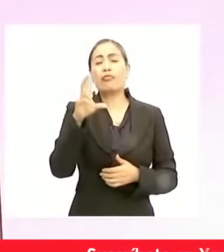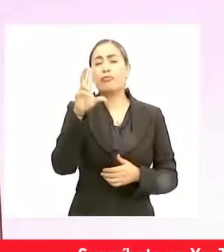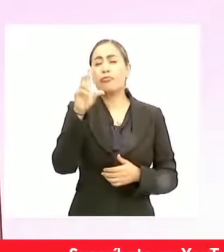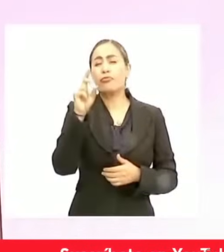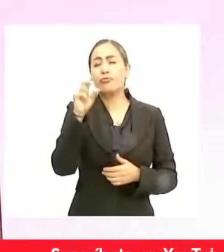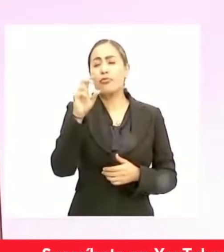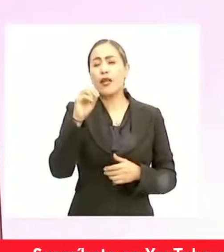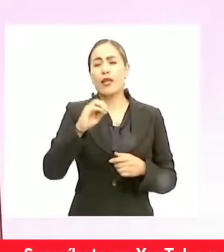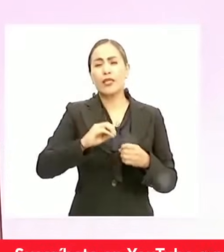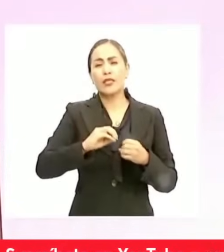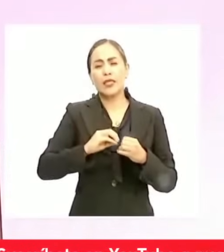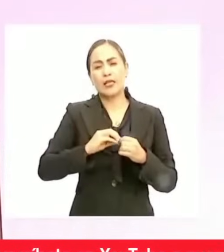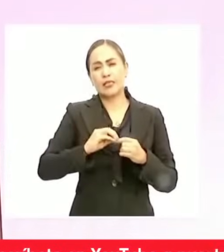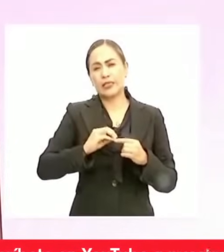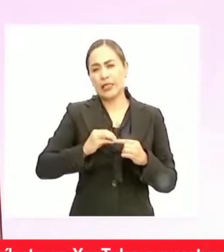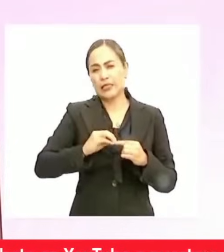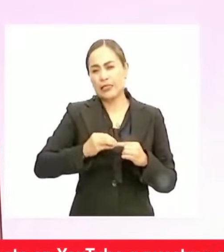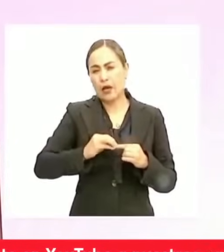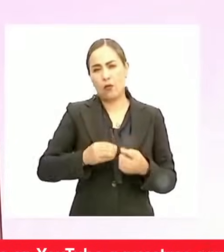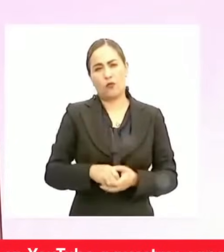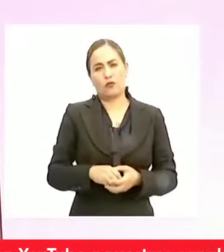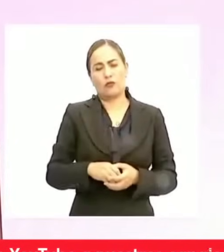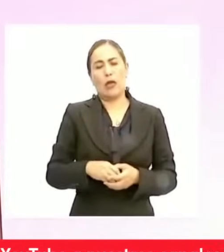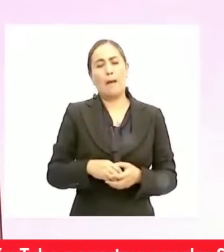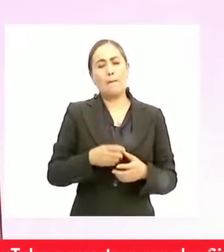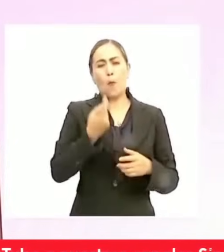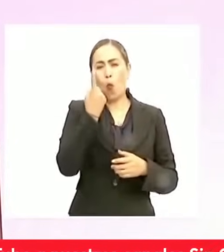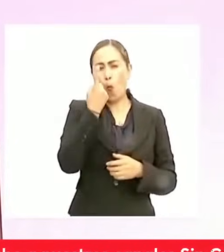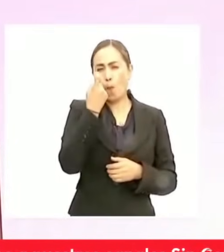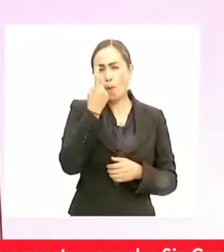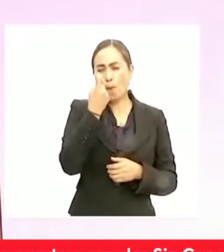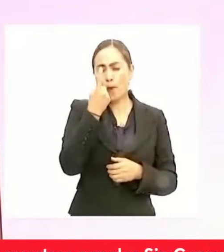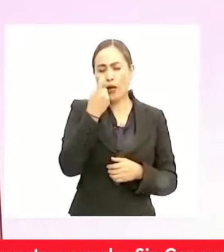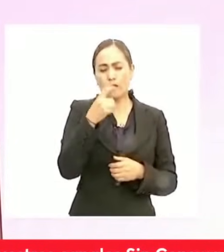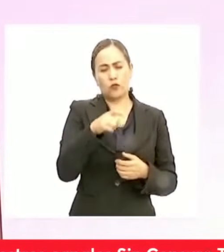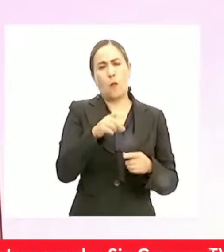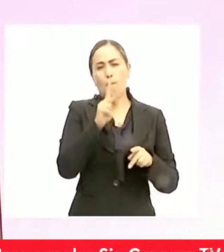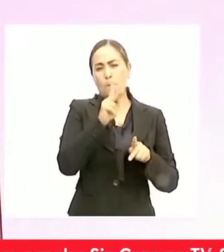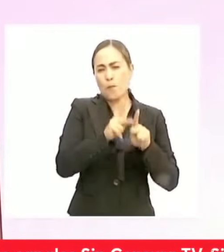centavos de cada peso del presupuesto nacional